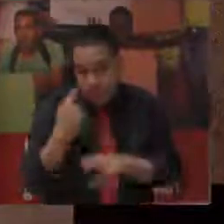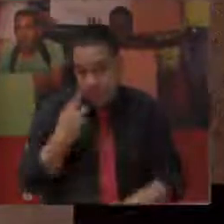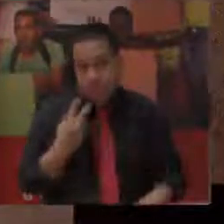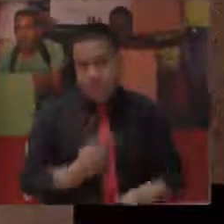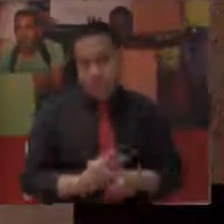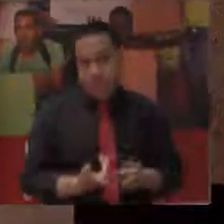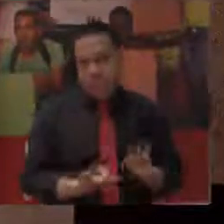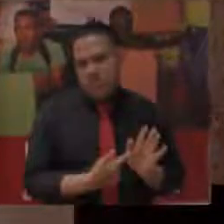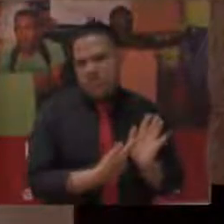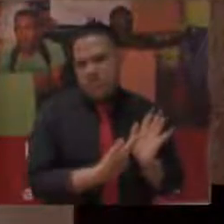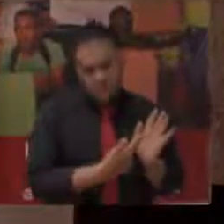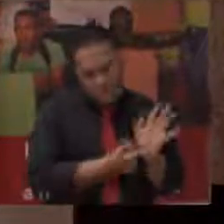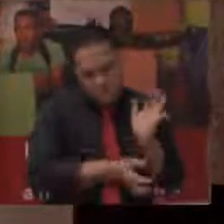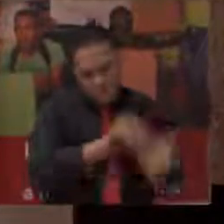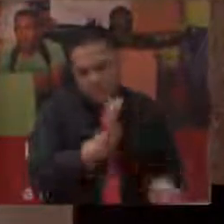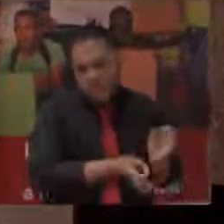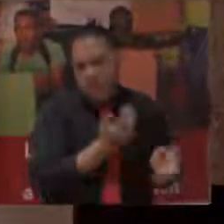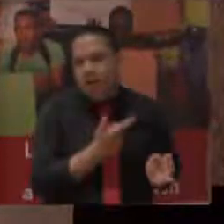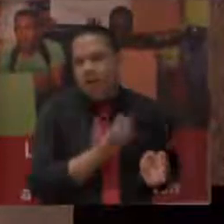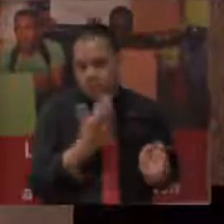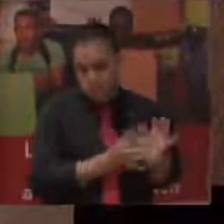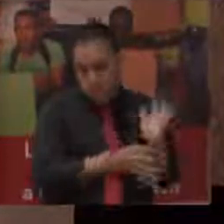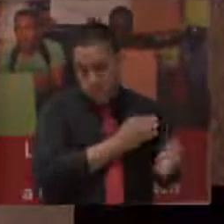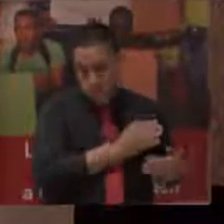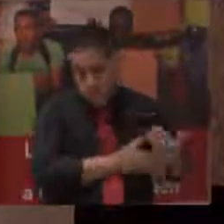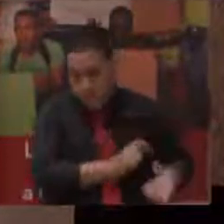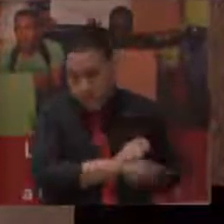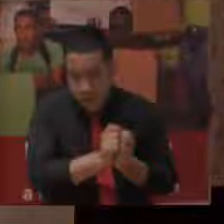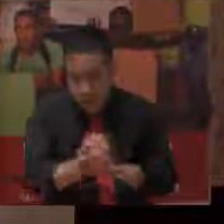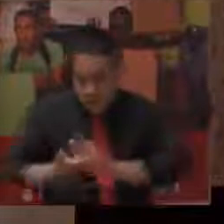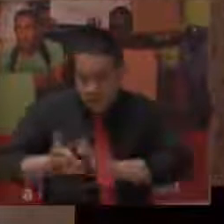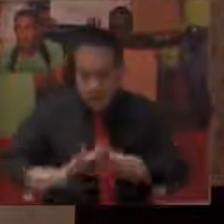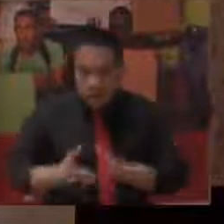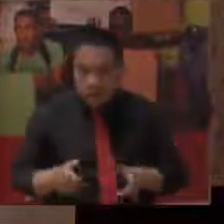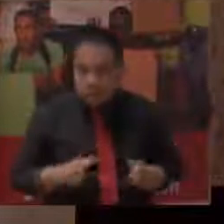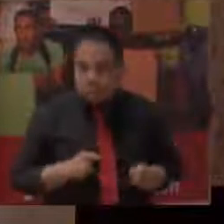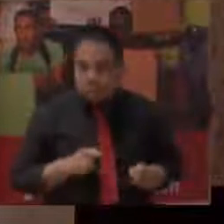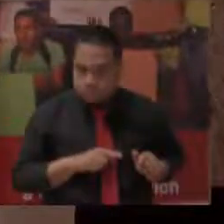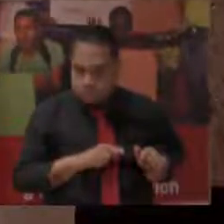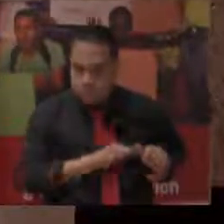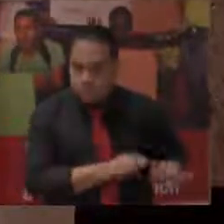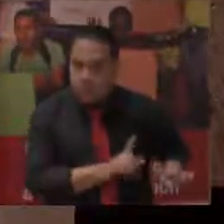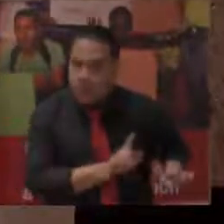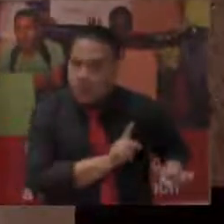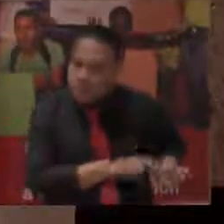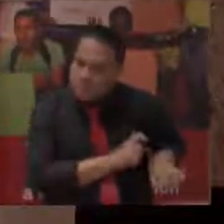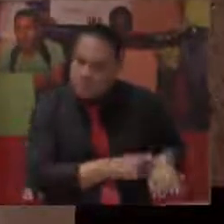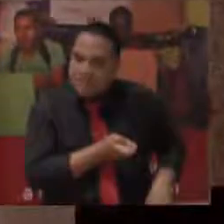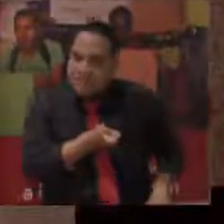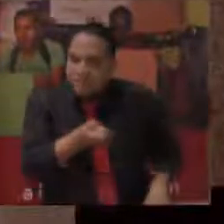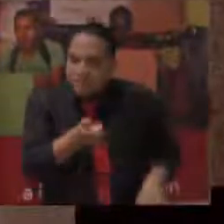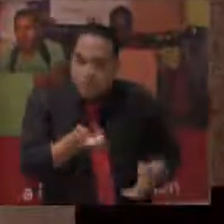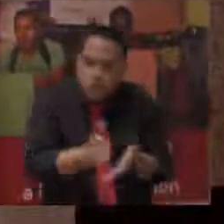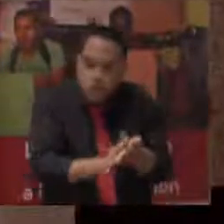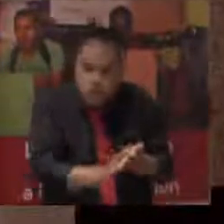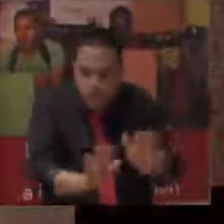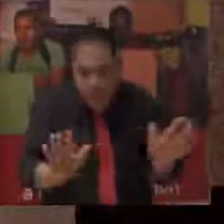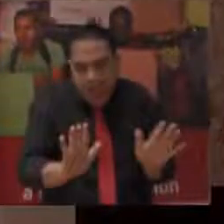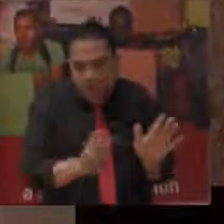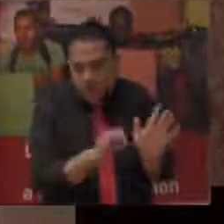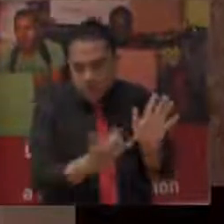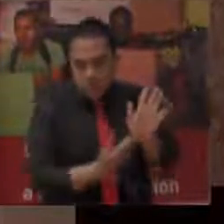una justicia transicional permanente, debe ser precisamente para salir de este conflicto.